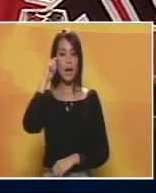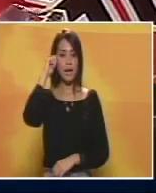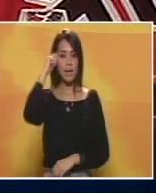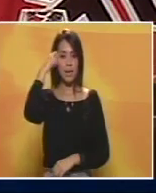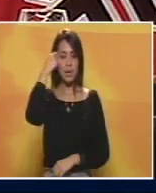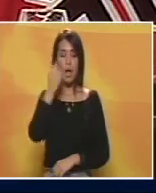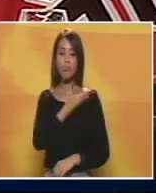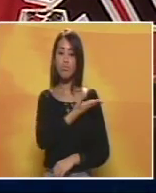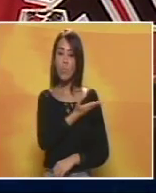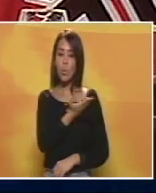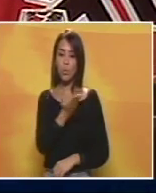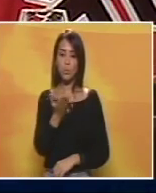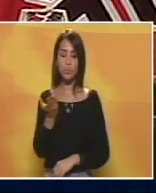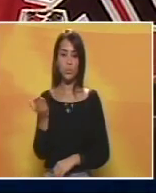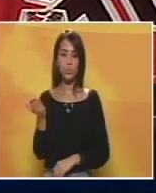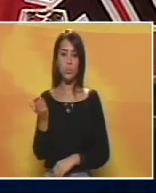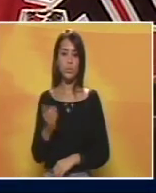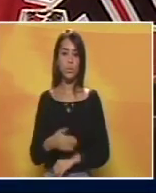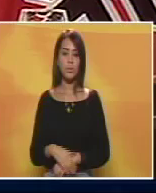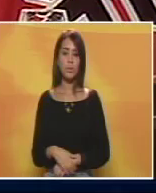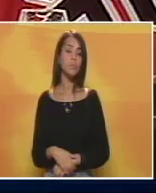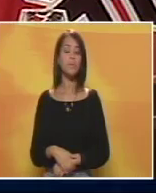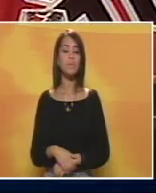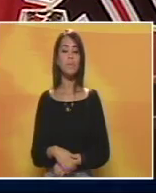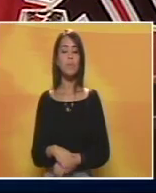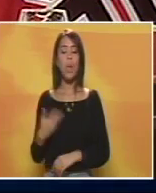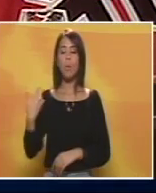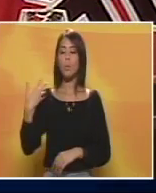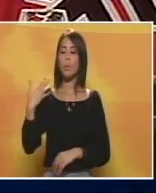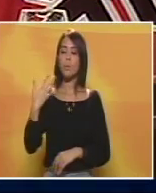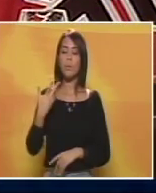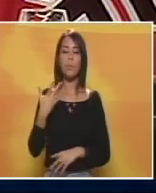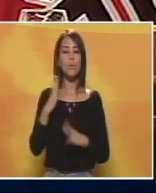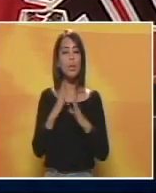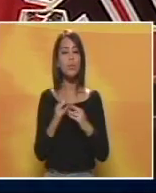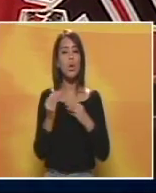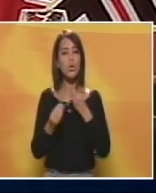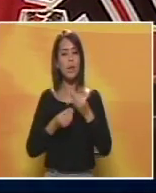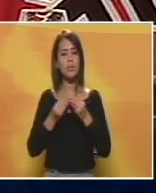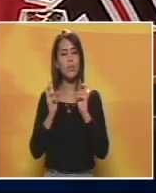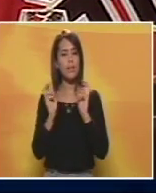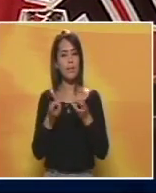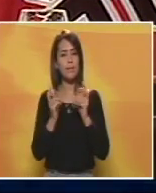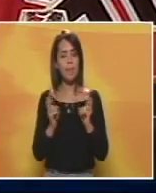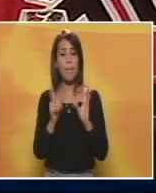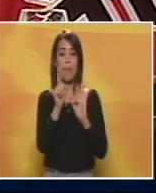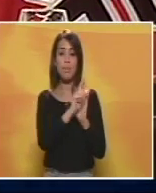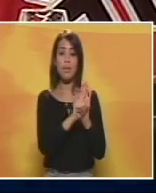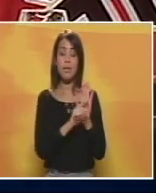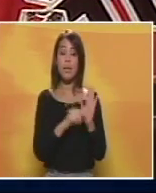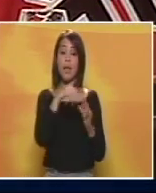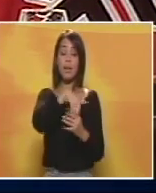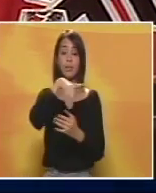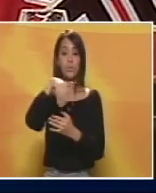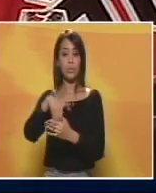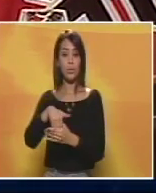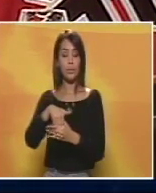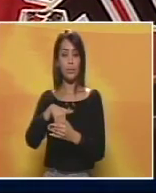recordarles a toda la ciudadanía, hacer un recuento de lo que ha sido todo lo que es el tema de las garantías electorales.